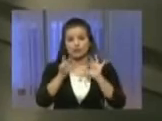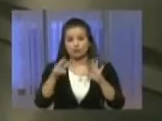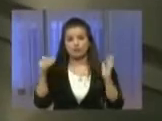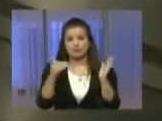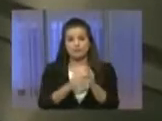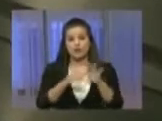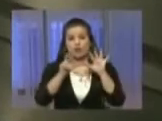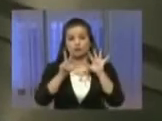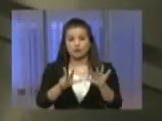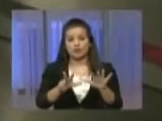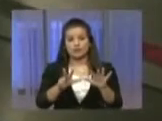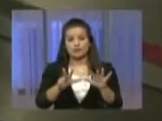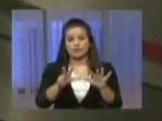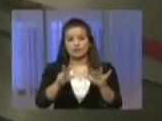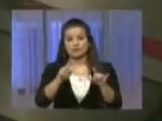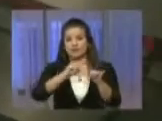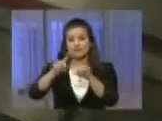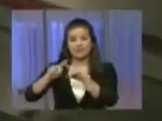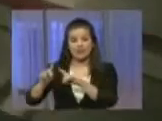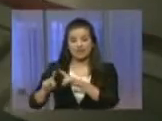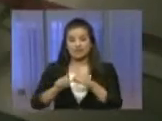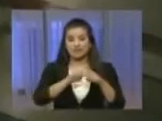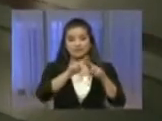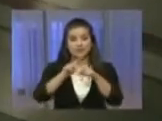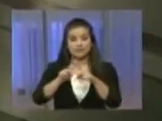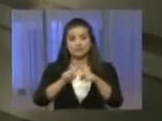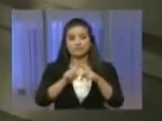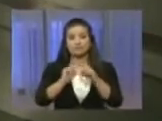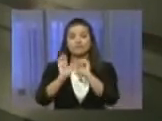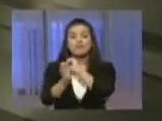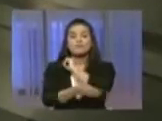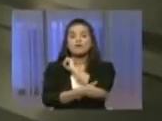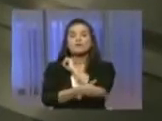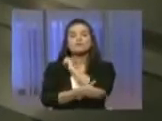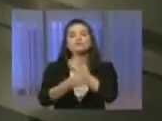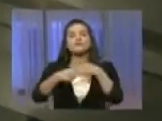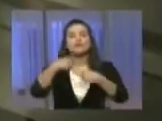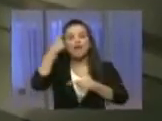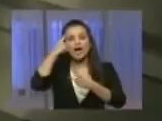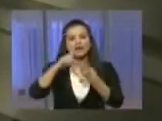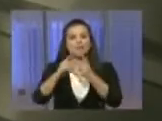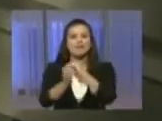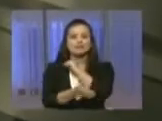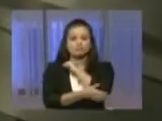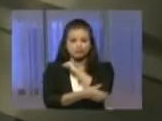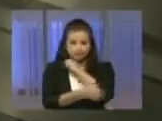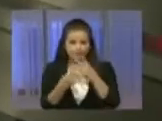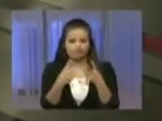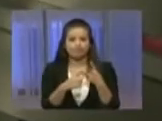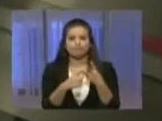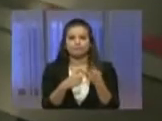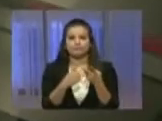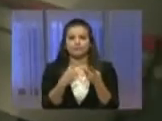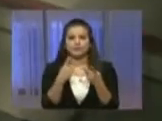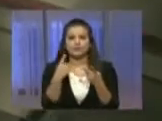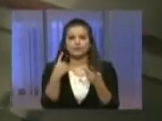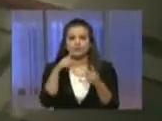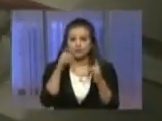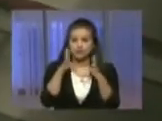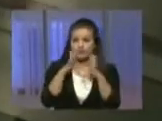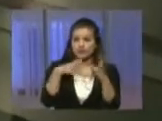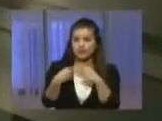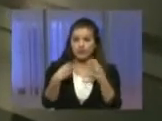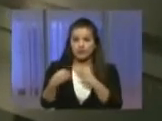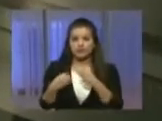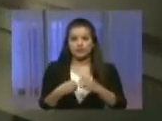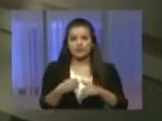268,800 unidades de protectores diarios toallas sanitarias que son insumo